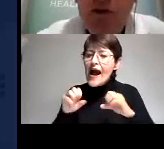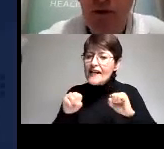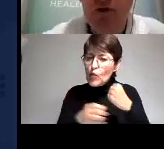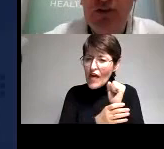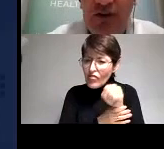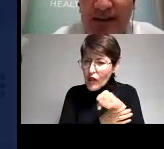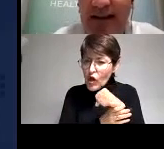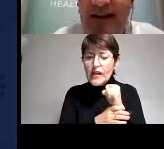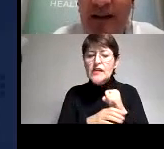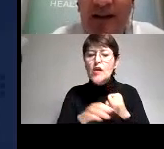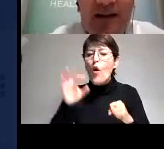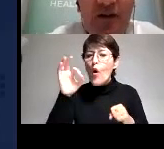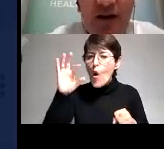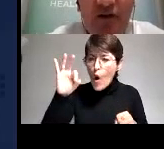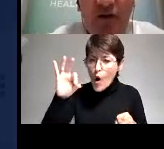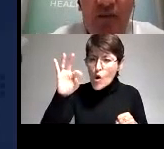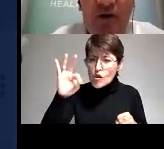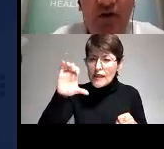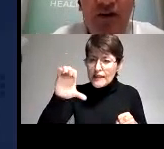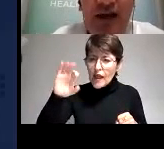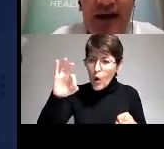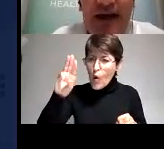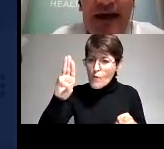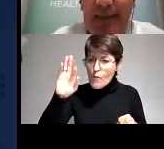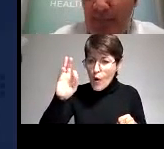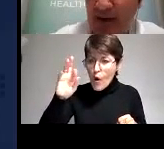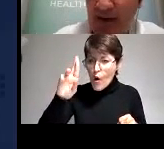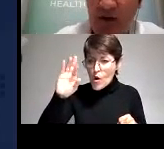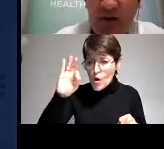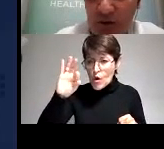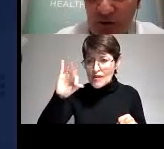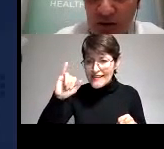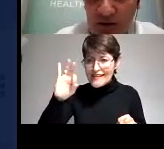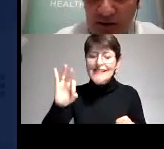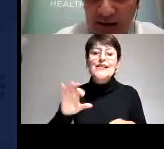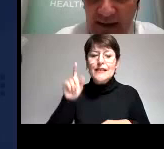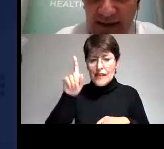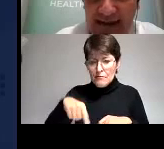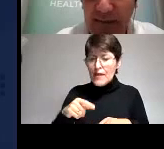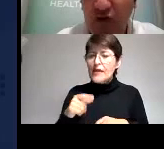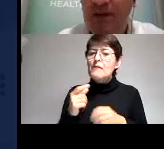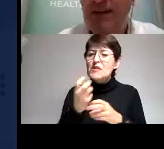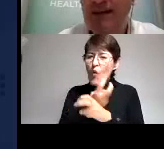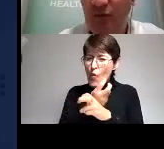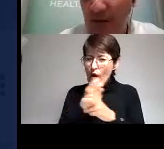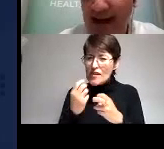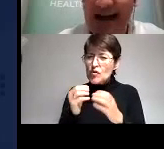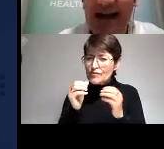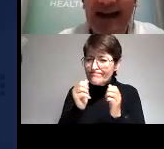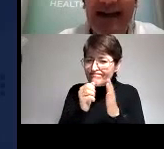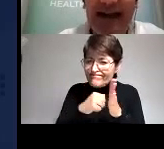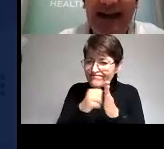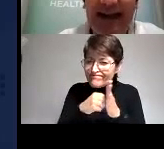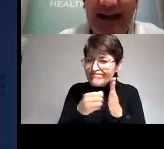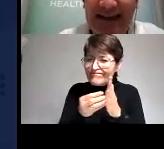también osteoporosis. Y lo entenderéis rápidamente lo de la osteoporosis, porque cuando intentamos compensar de alguna